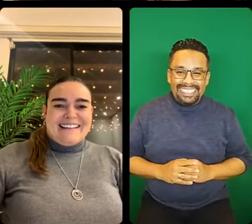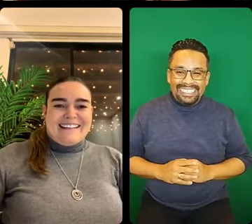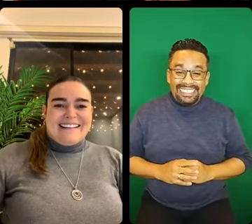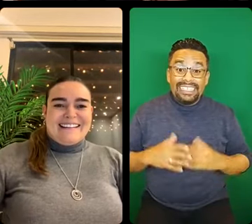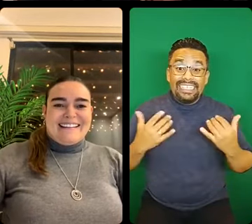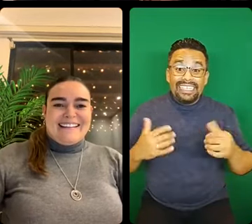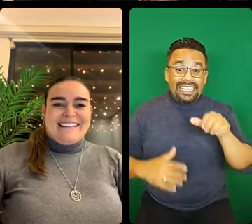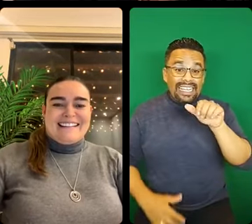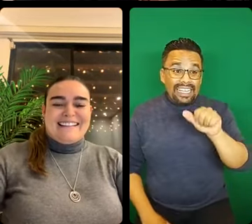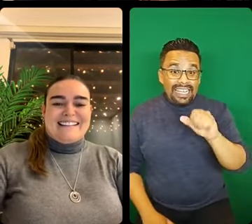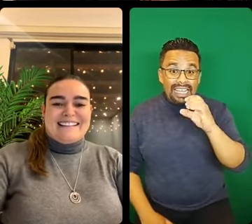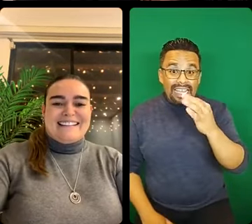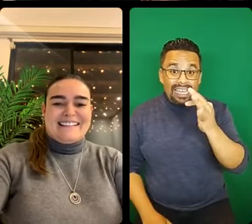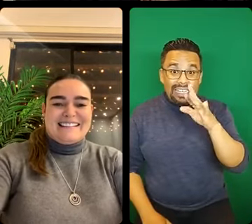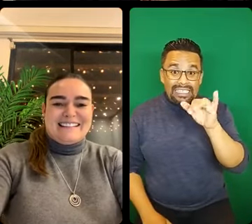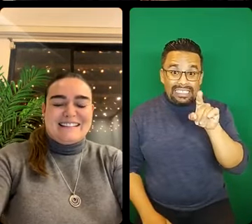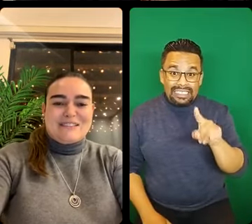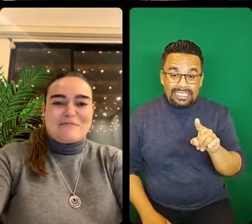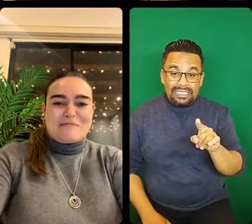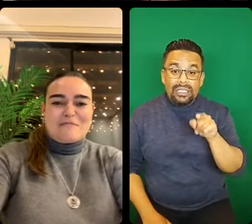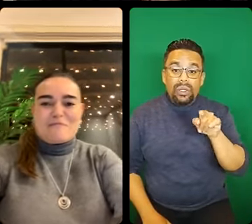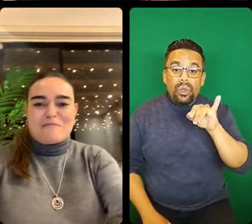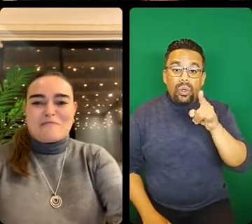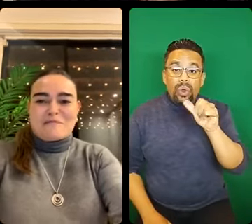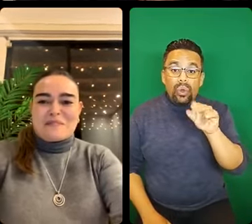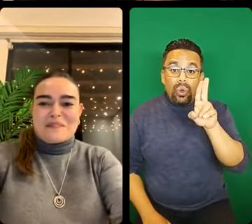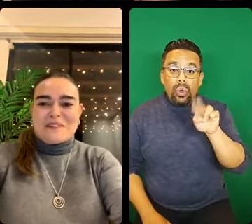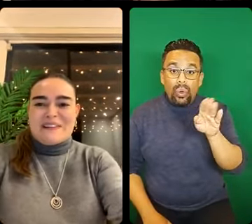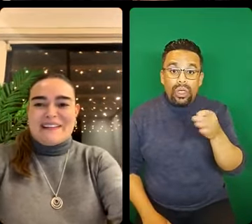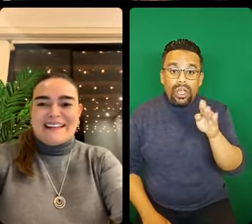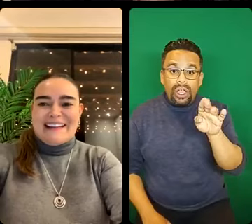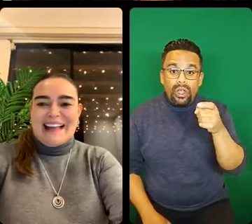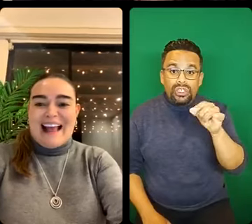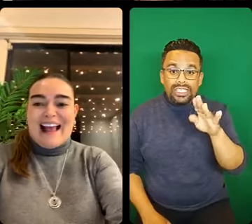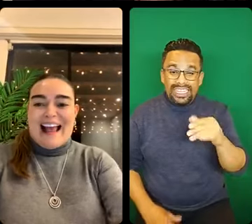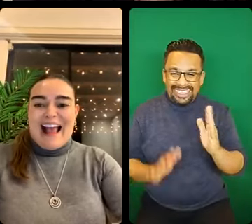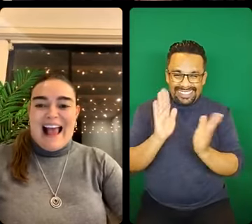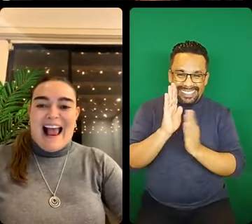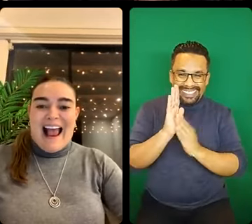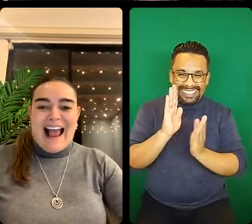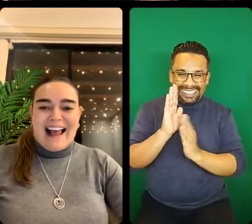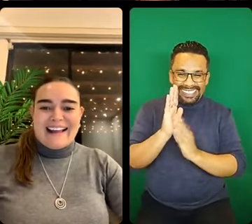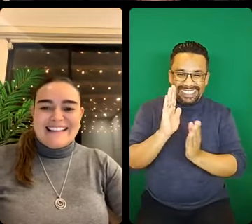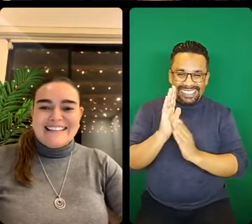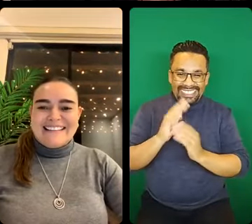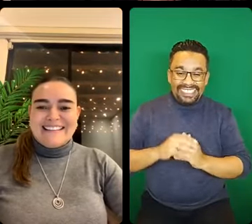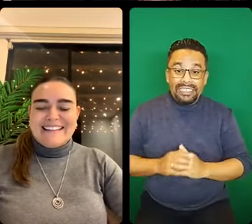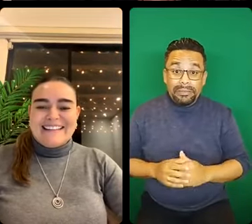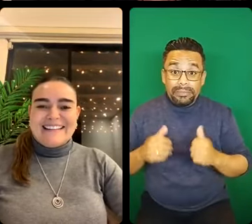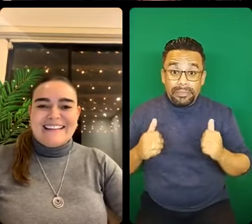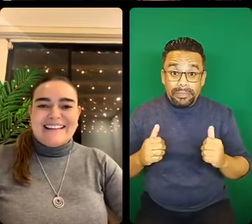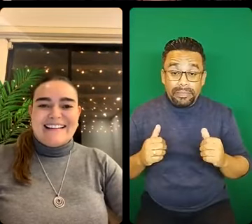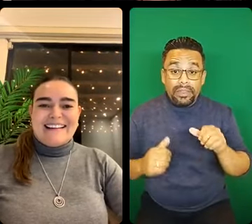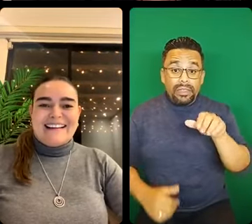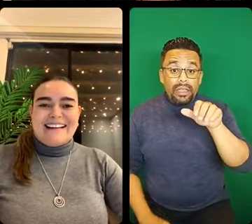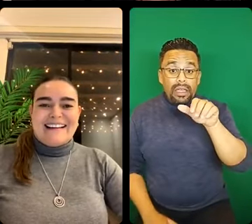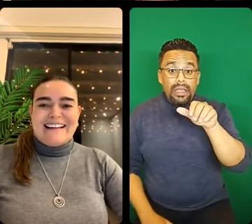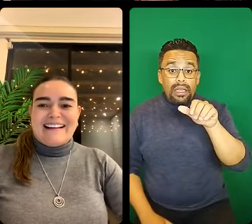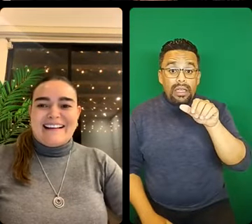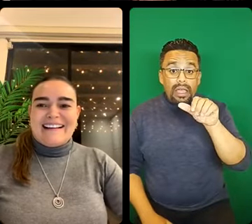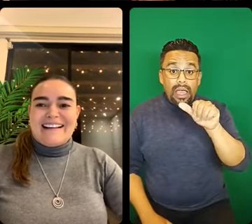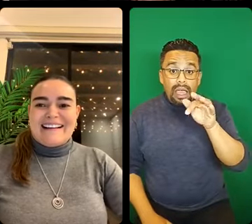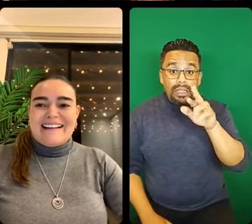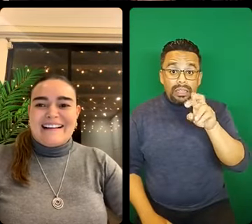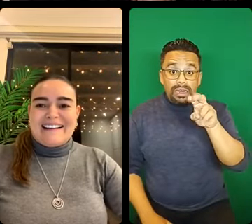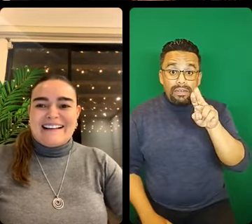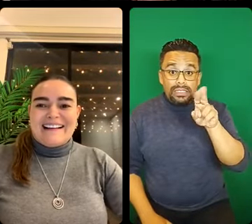Actriz Juan Esteban Sarmiento Goyeneche. ¡Felicitaciones! Atravesando obstáculos, José Manuel